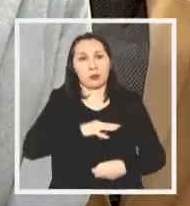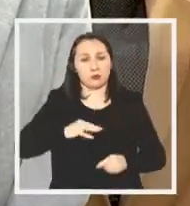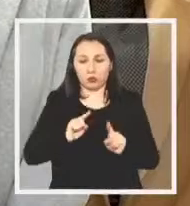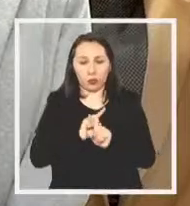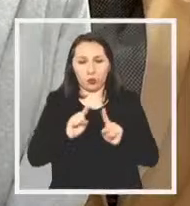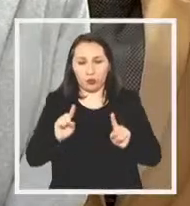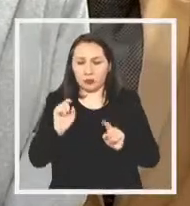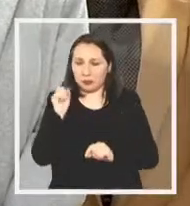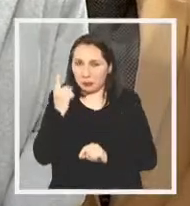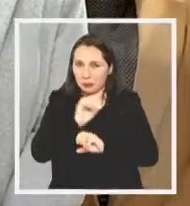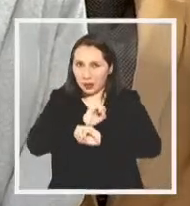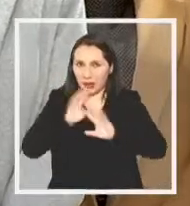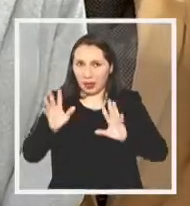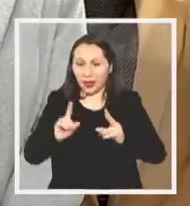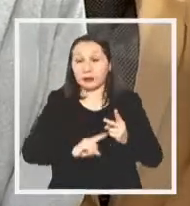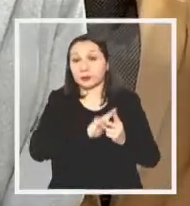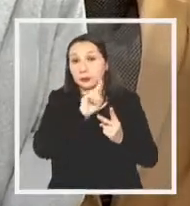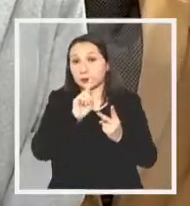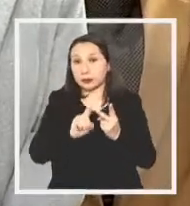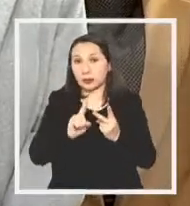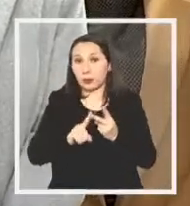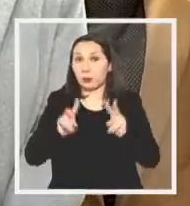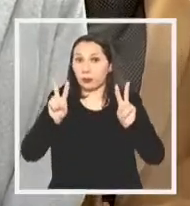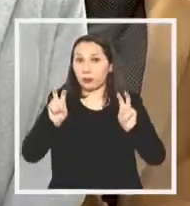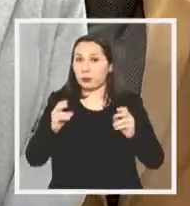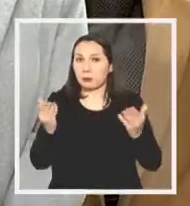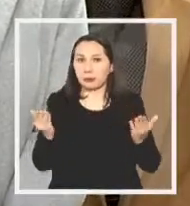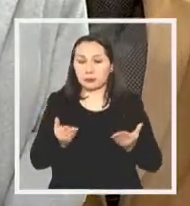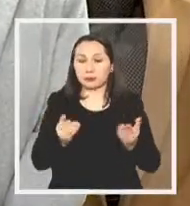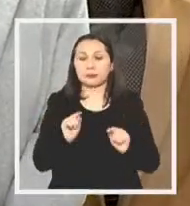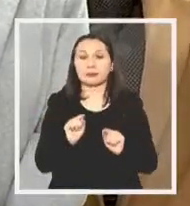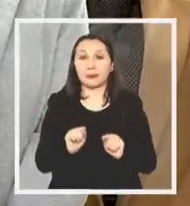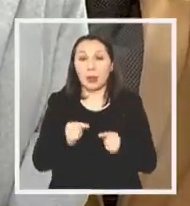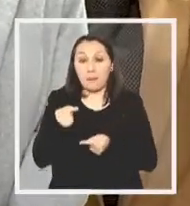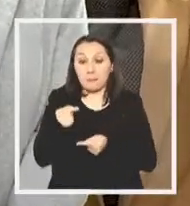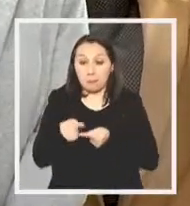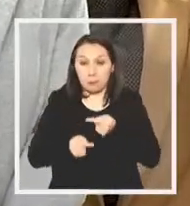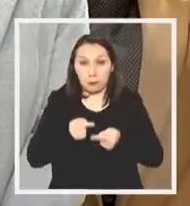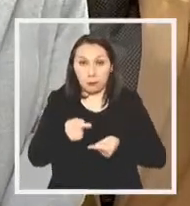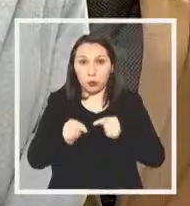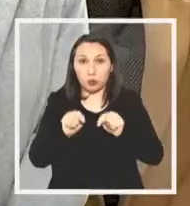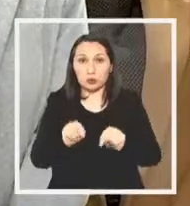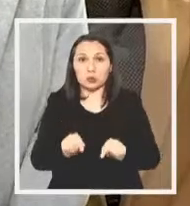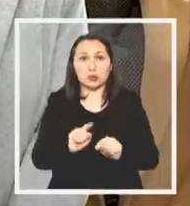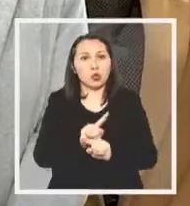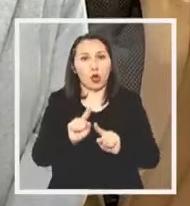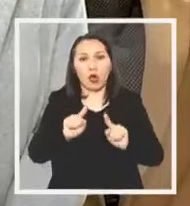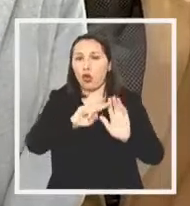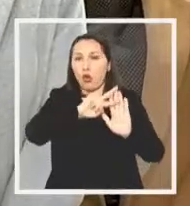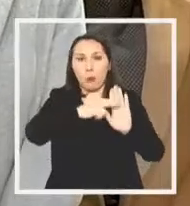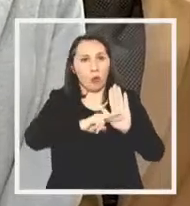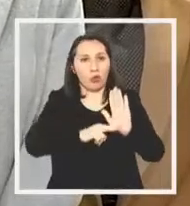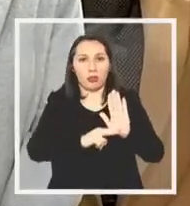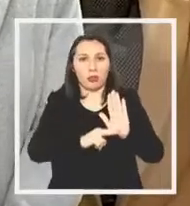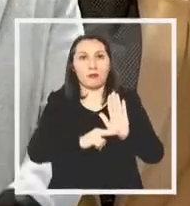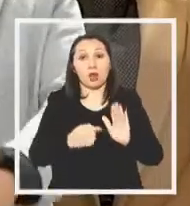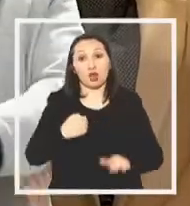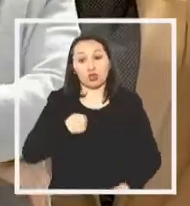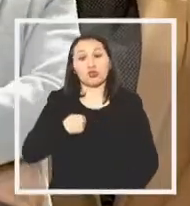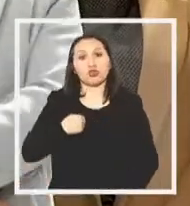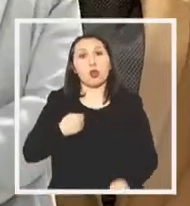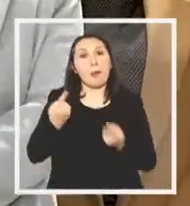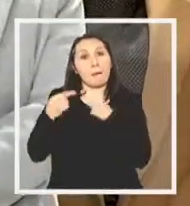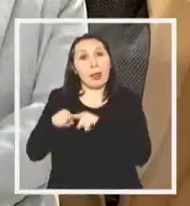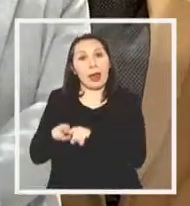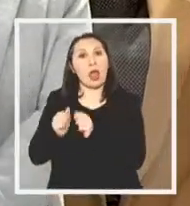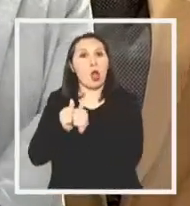cosa en segundo lugar este proceso no modifica el que yo sea